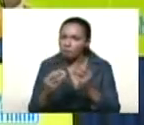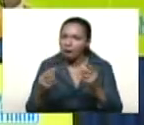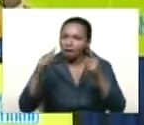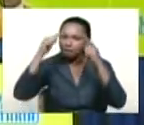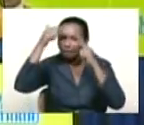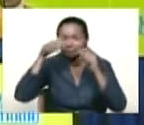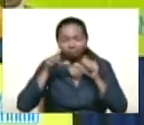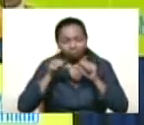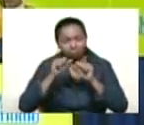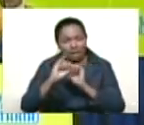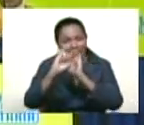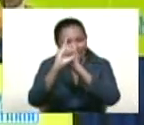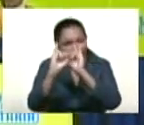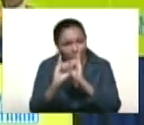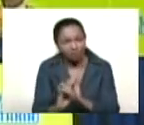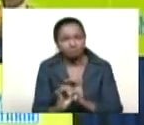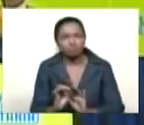letra.